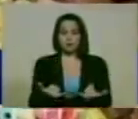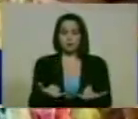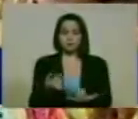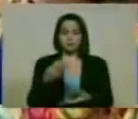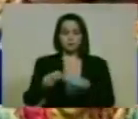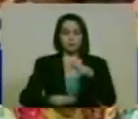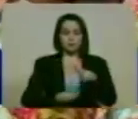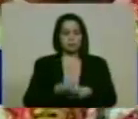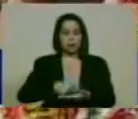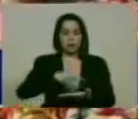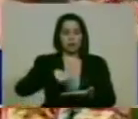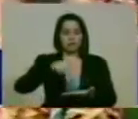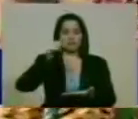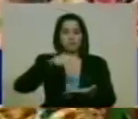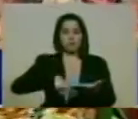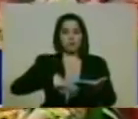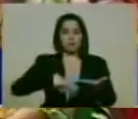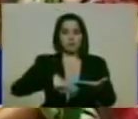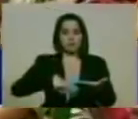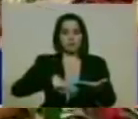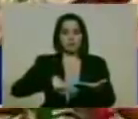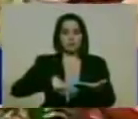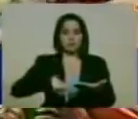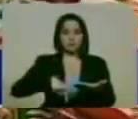a firmar